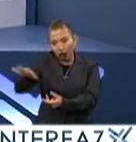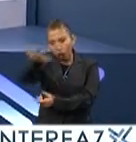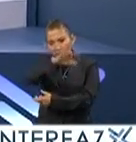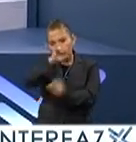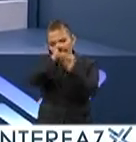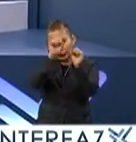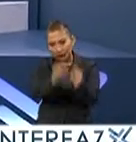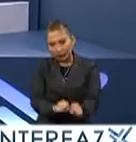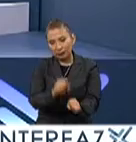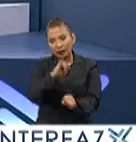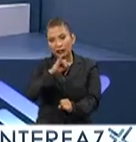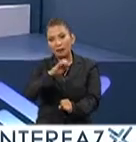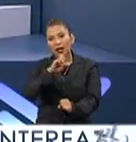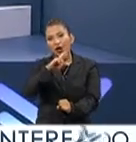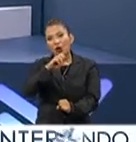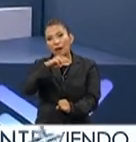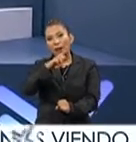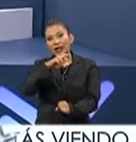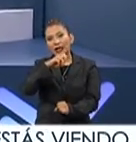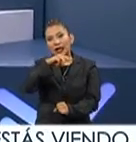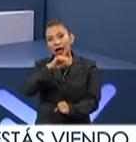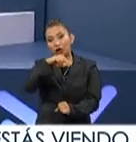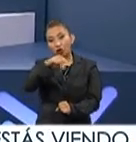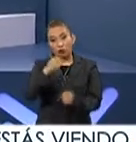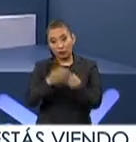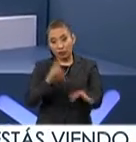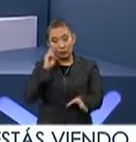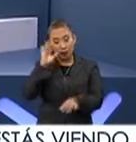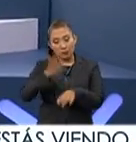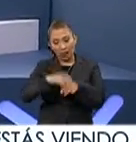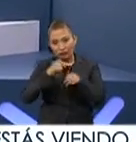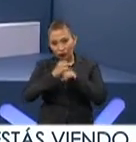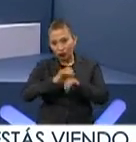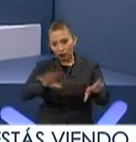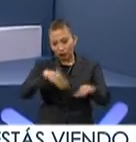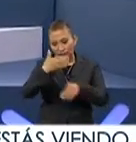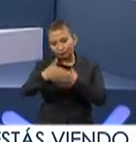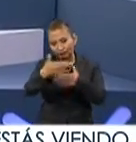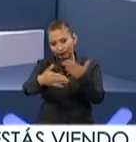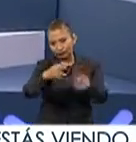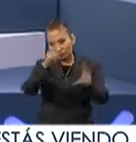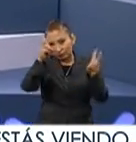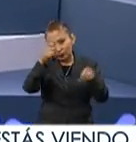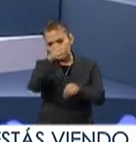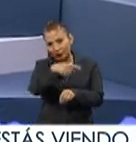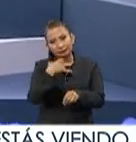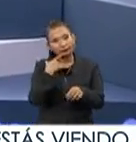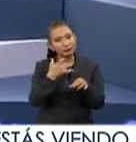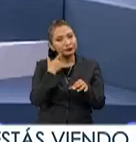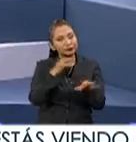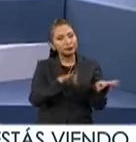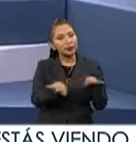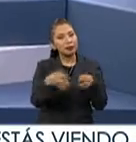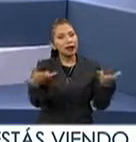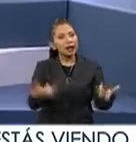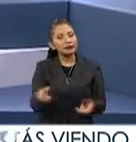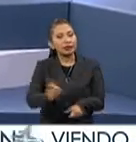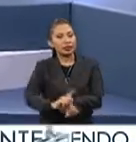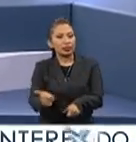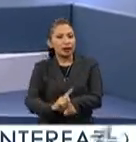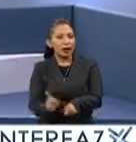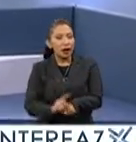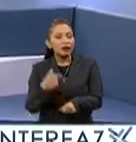este sistema iberoamericano. Así que no se pierda esto y más, le tendremos más información, por supuesto, sobre estos esfuerzos que se están haciendo día a